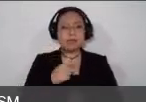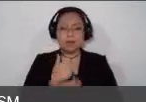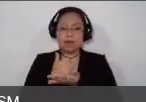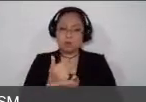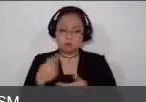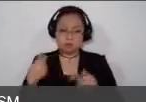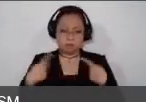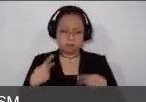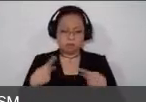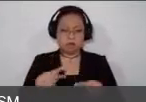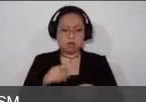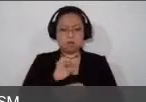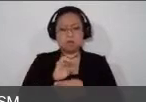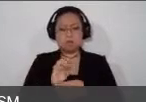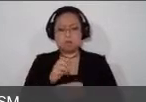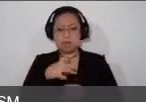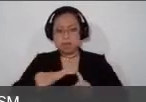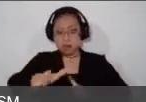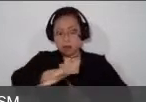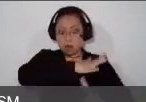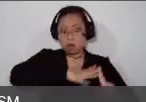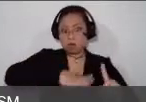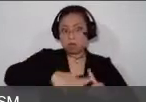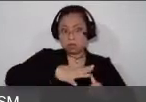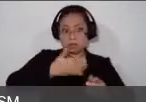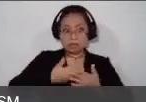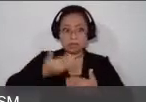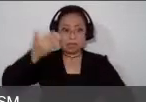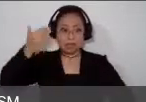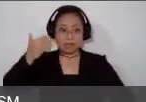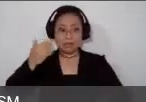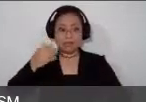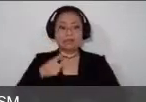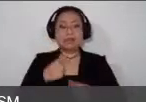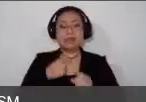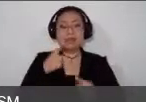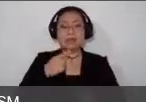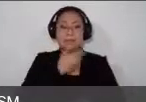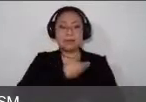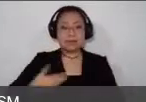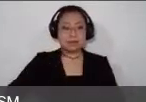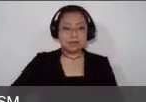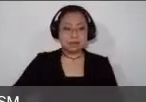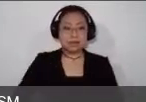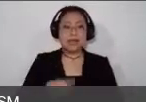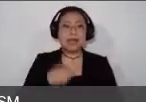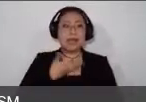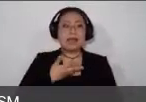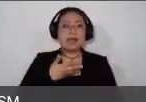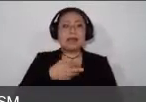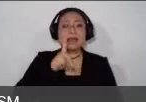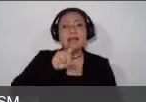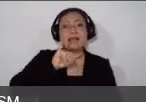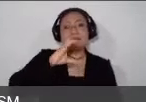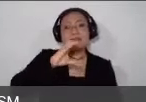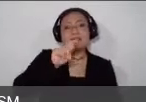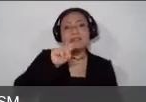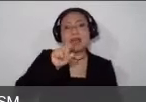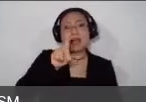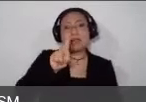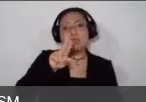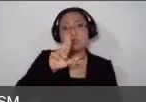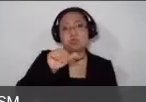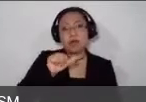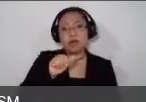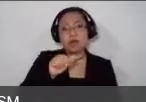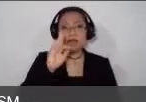contexto de una época franquista es decir estábamos en una dictadura los jefes